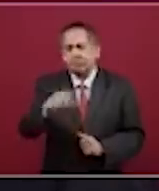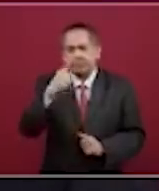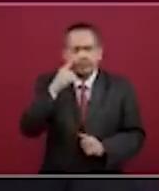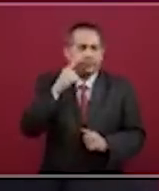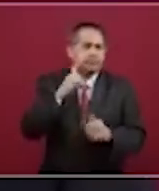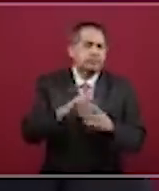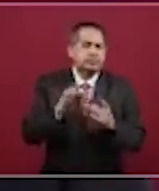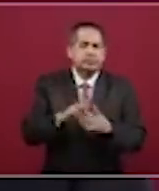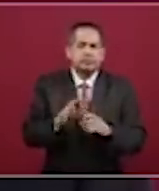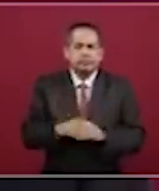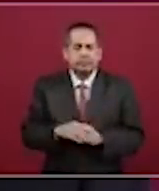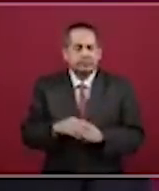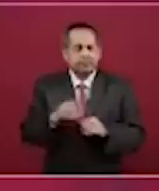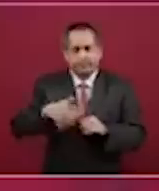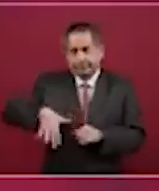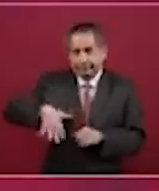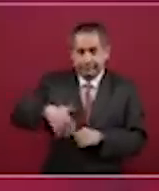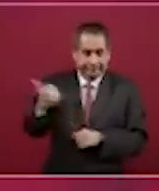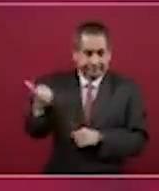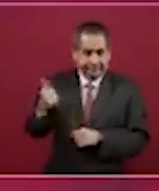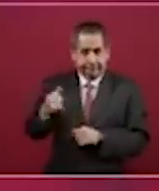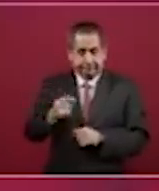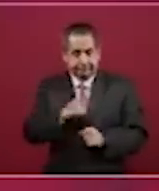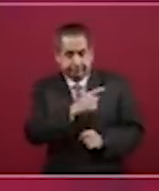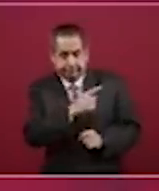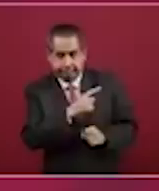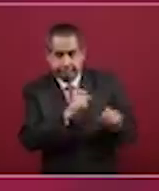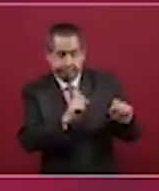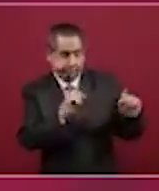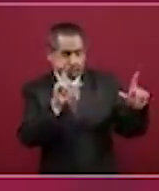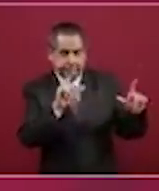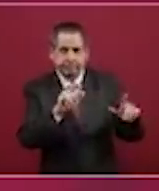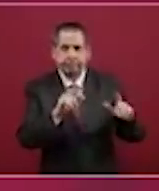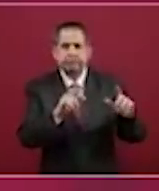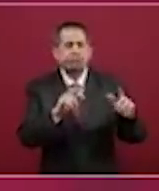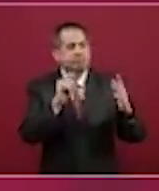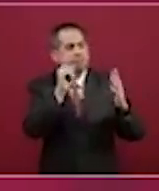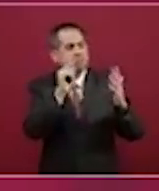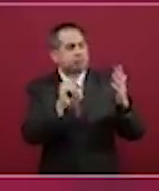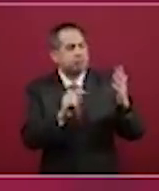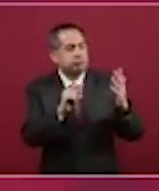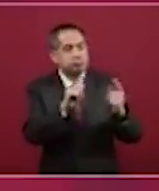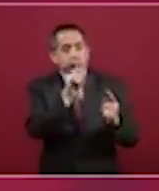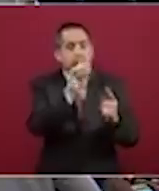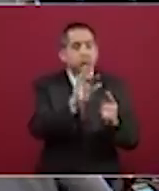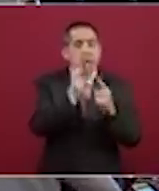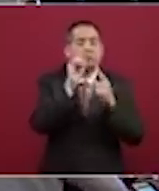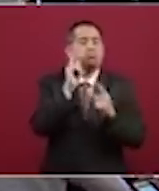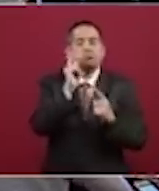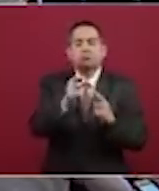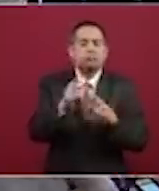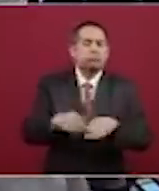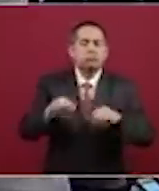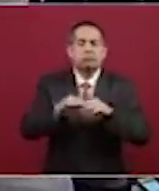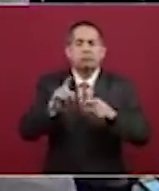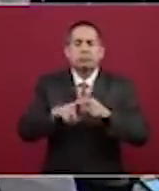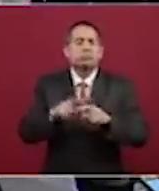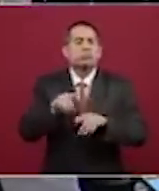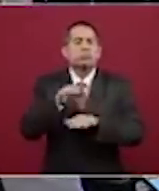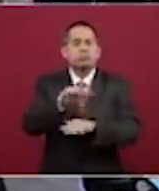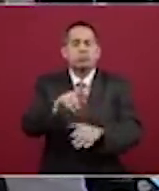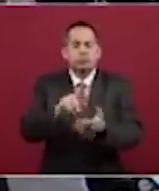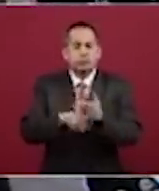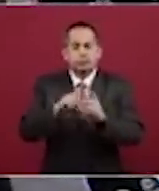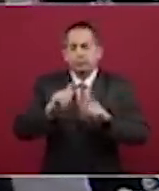Miren, de todos los puntos que planteó Esteban, hay uno importantísimo, el de